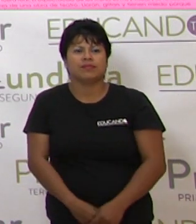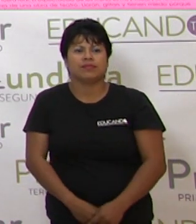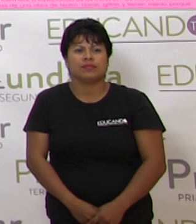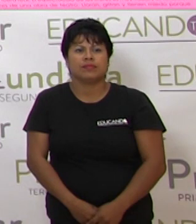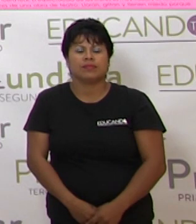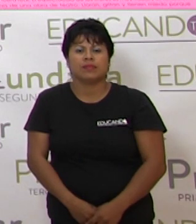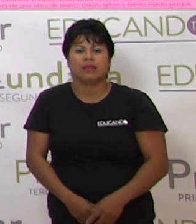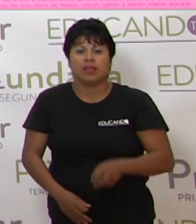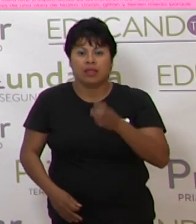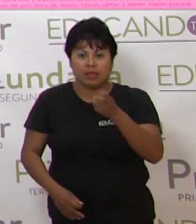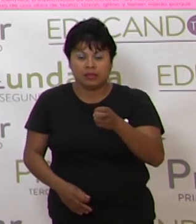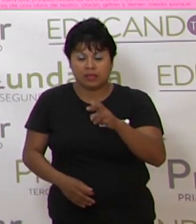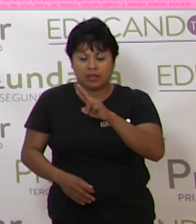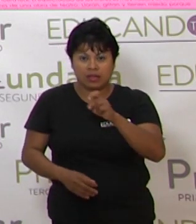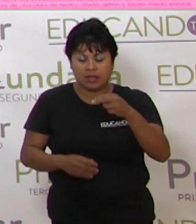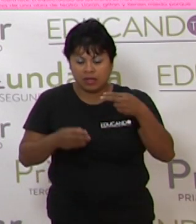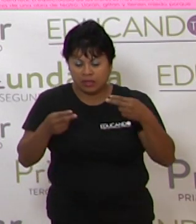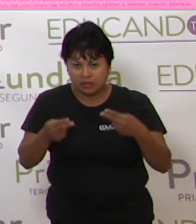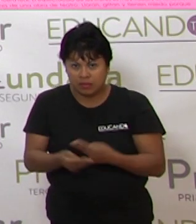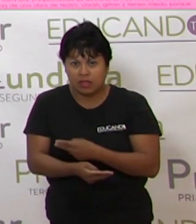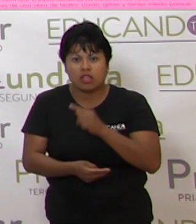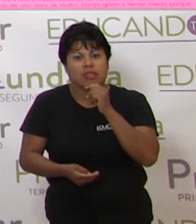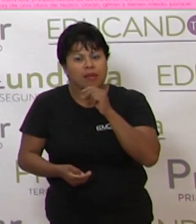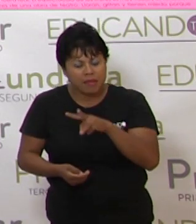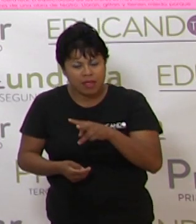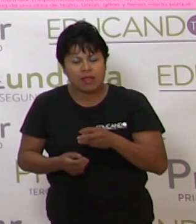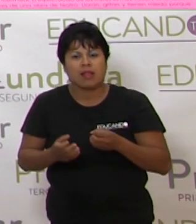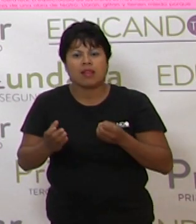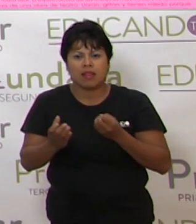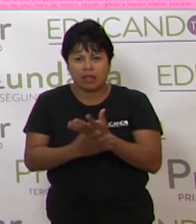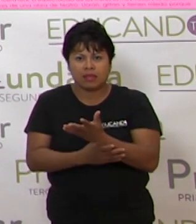Ahí en el Renacimiento renace también,